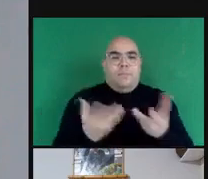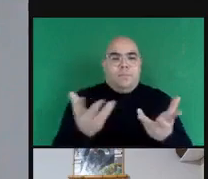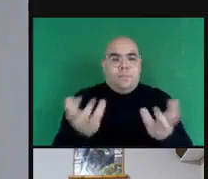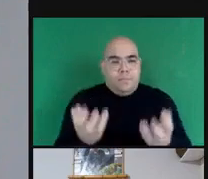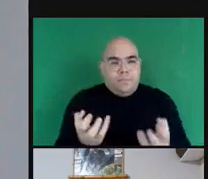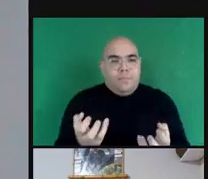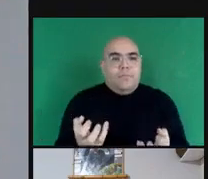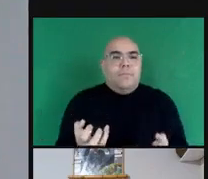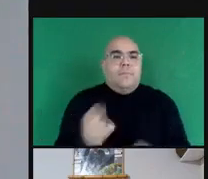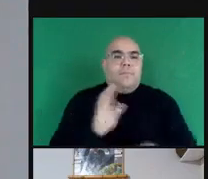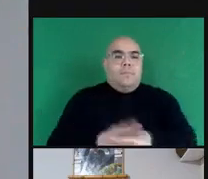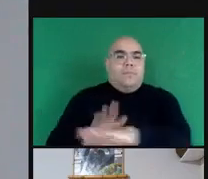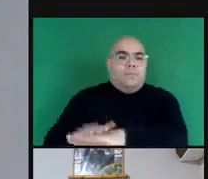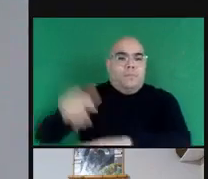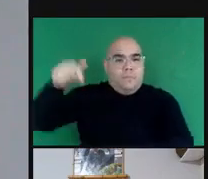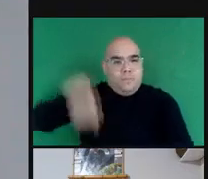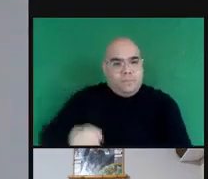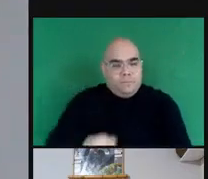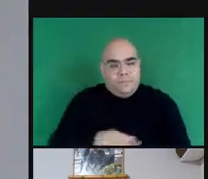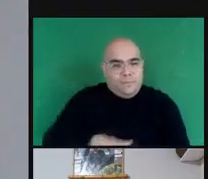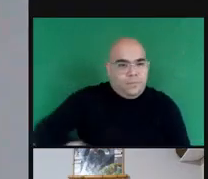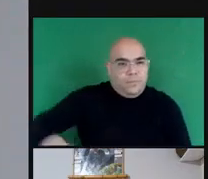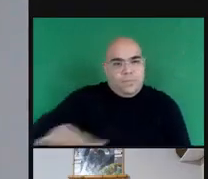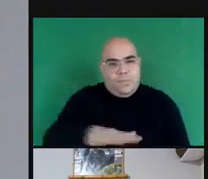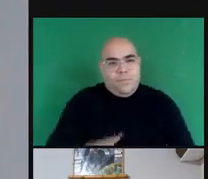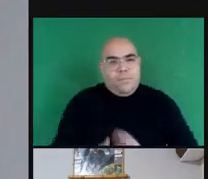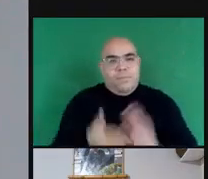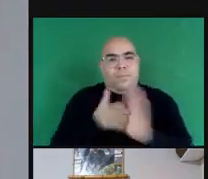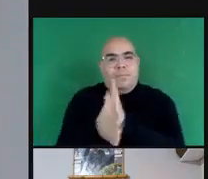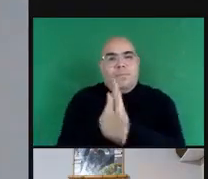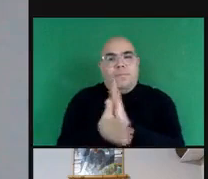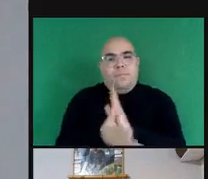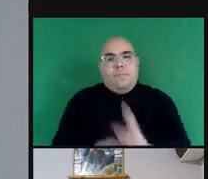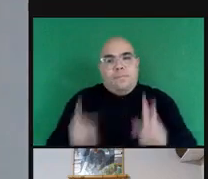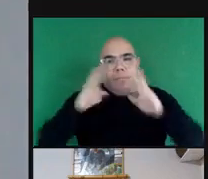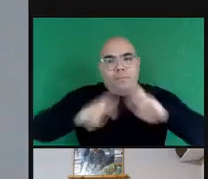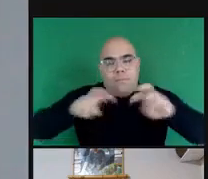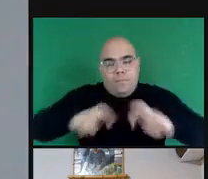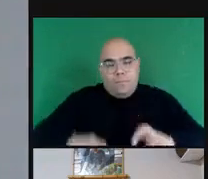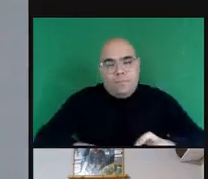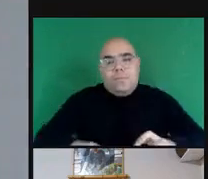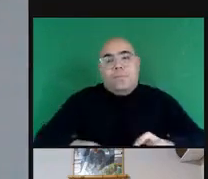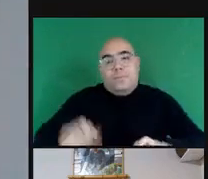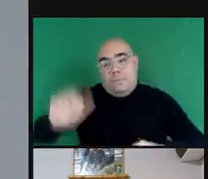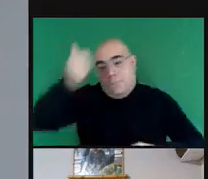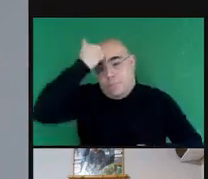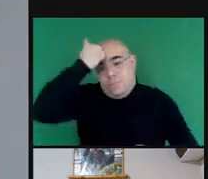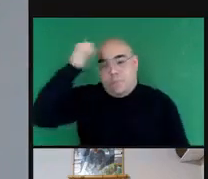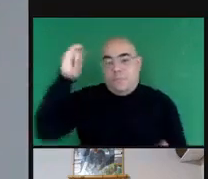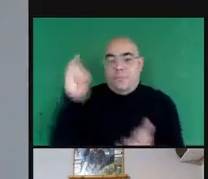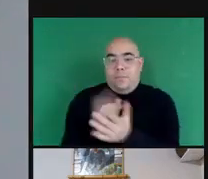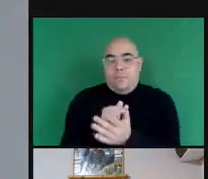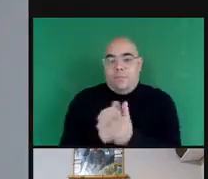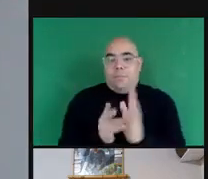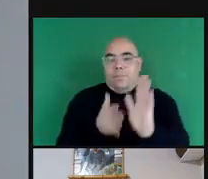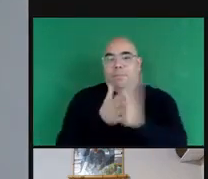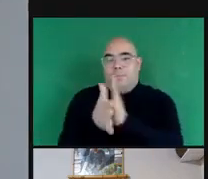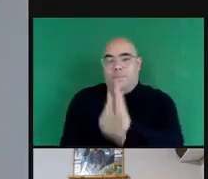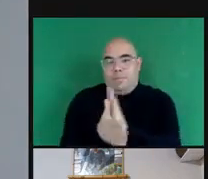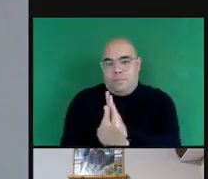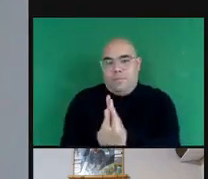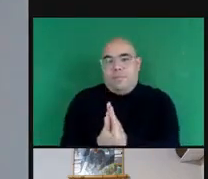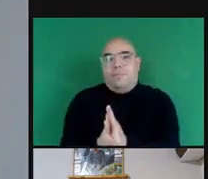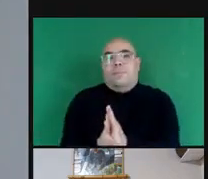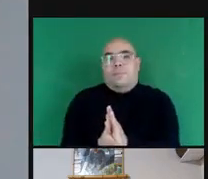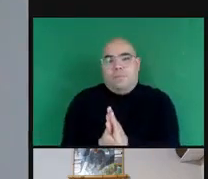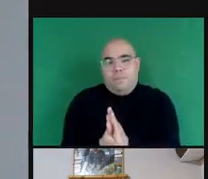contarles que este es una de las aristas de mis investigaciones principales, por lo tanto el resumen de este asunto